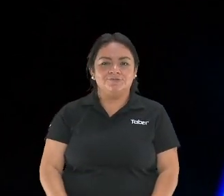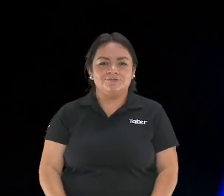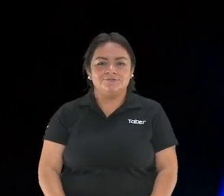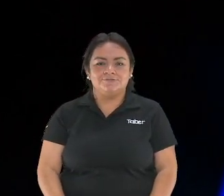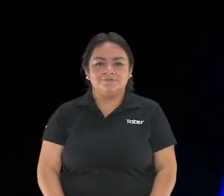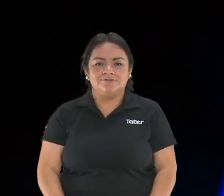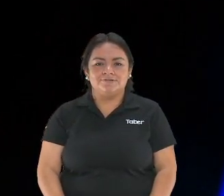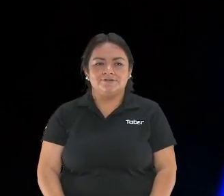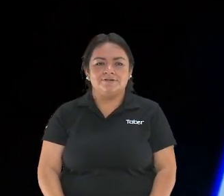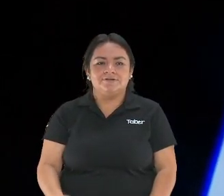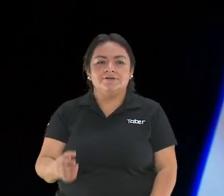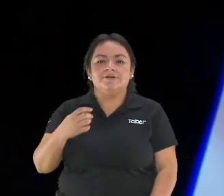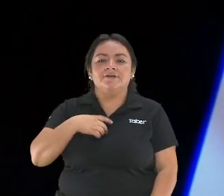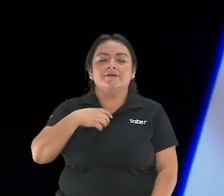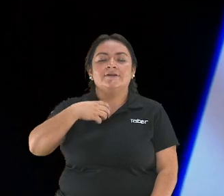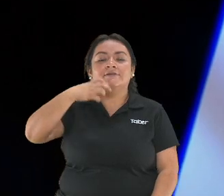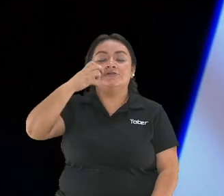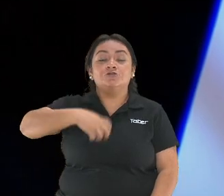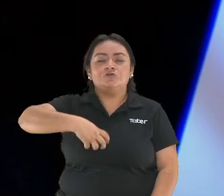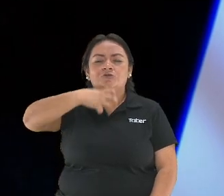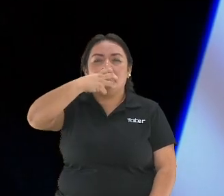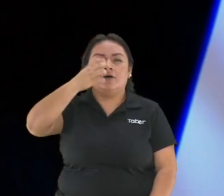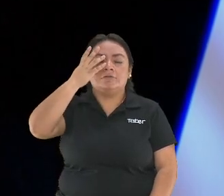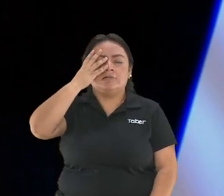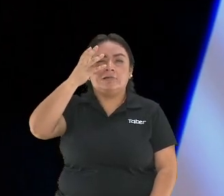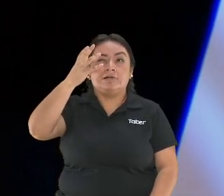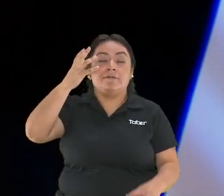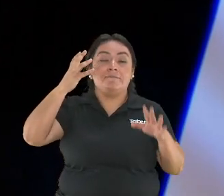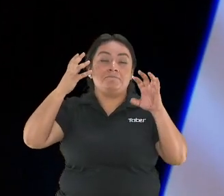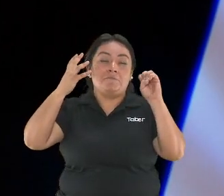y qué pasa cuando se no me duele más